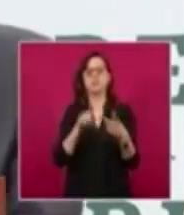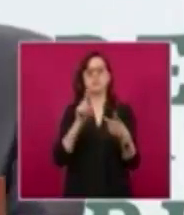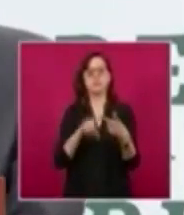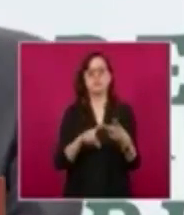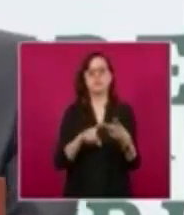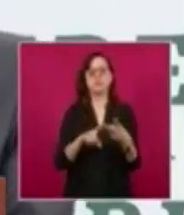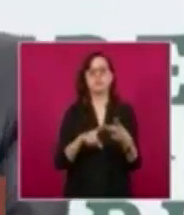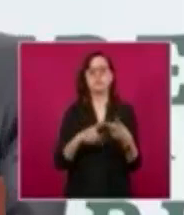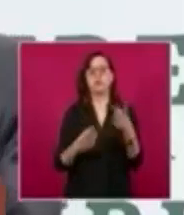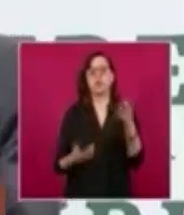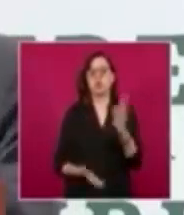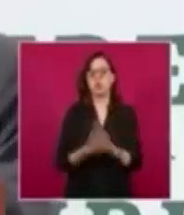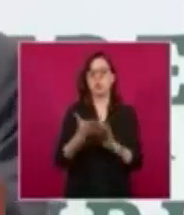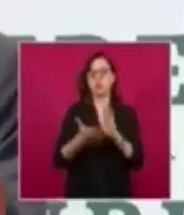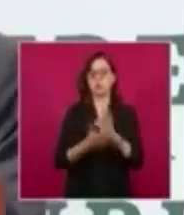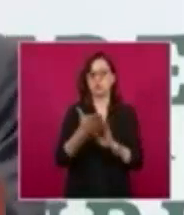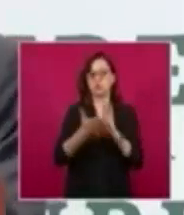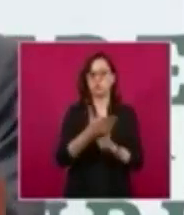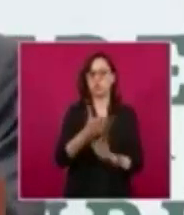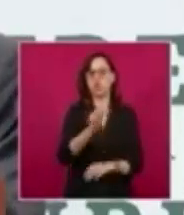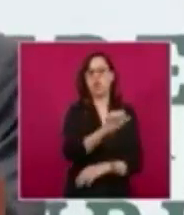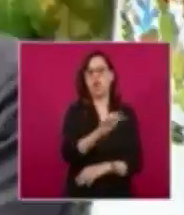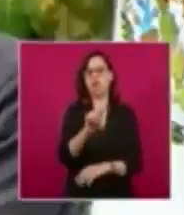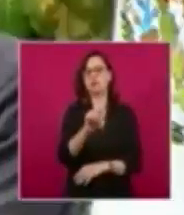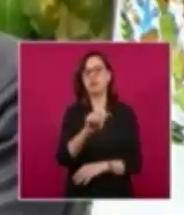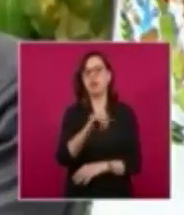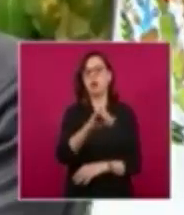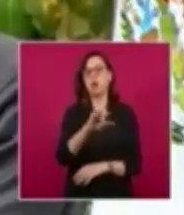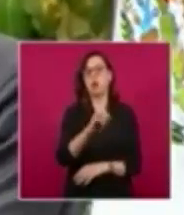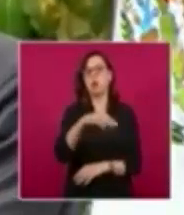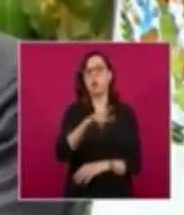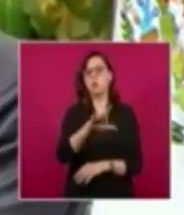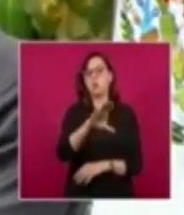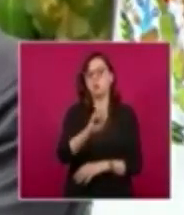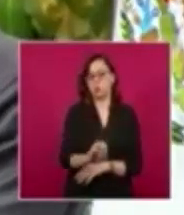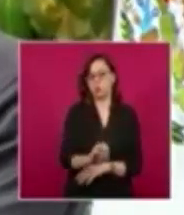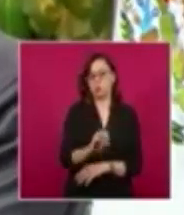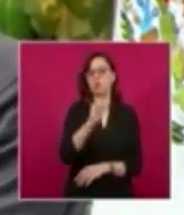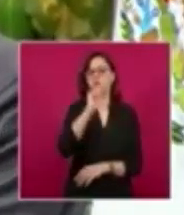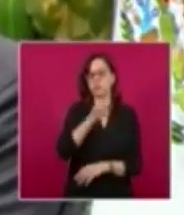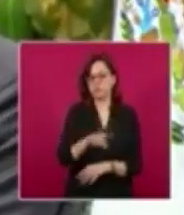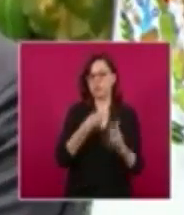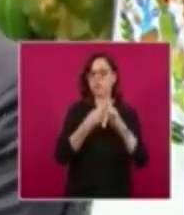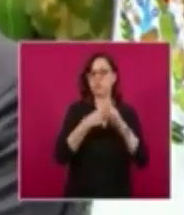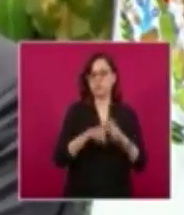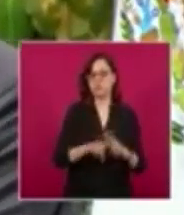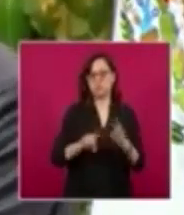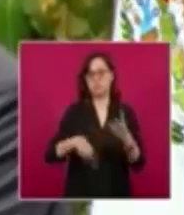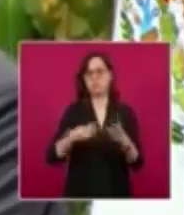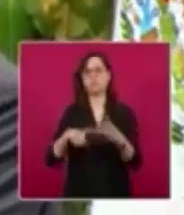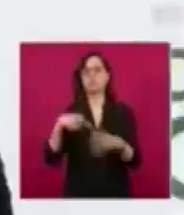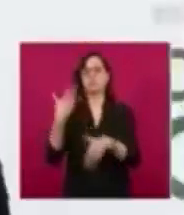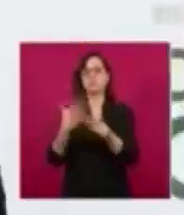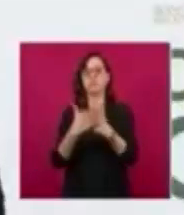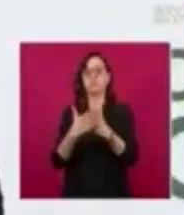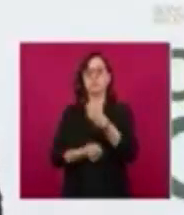los jóvenes, y sin embargo pues las tasas de homicidio siguen en aumento y en unos niveles pues